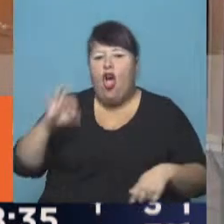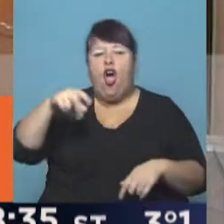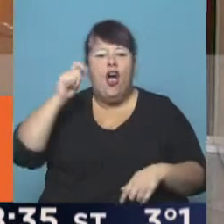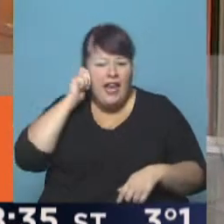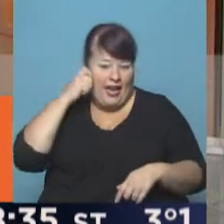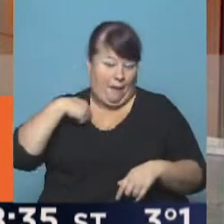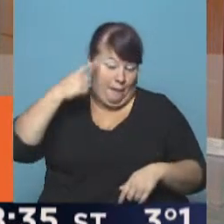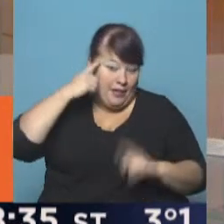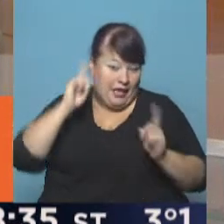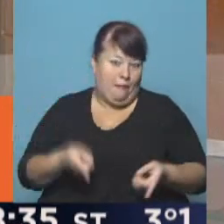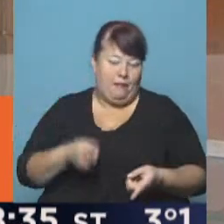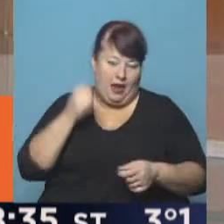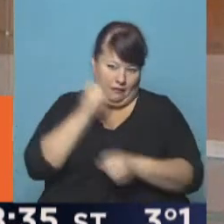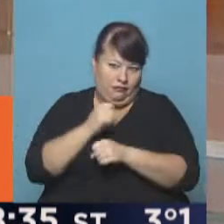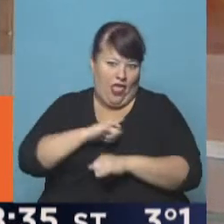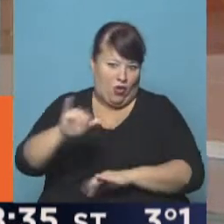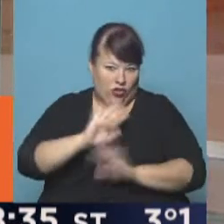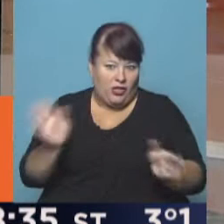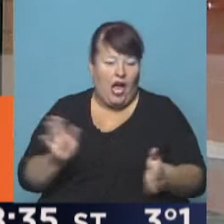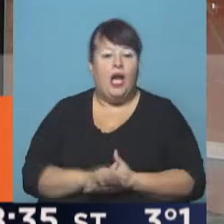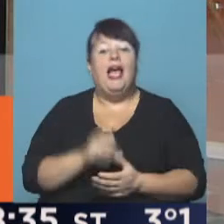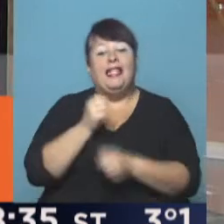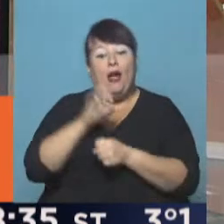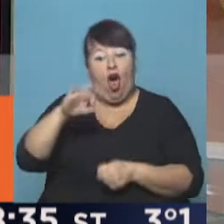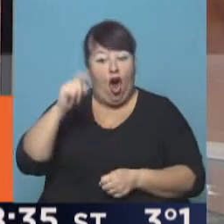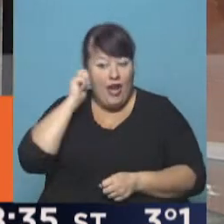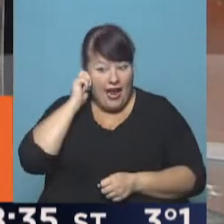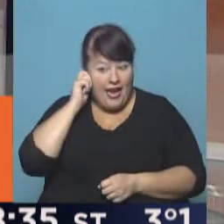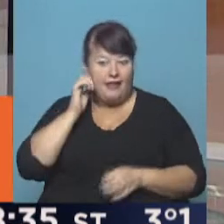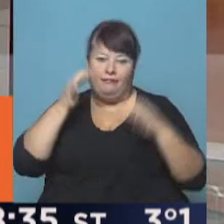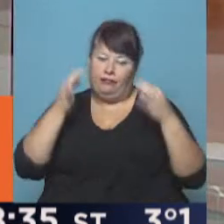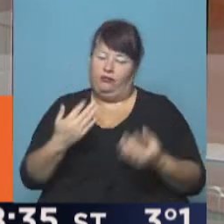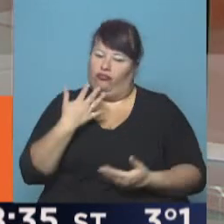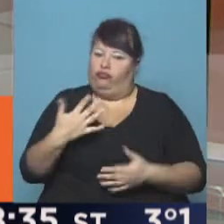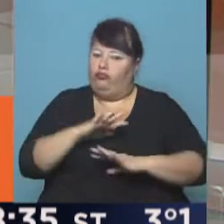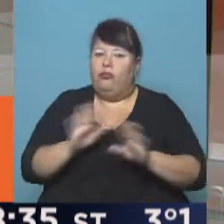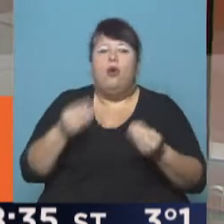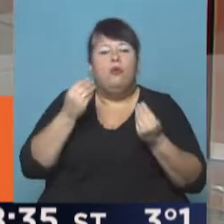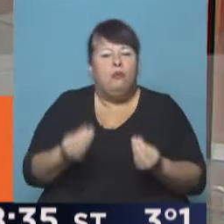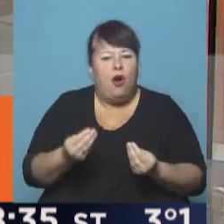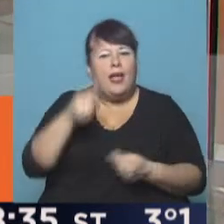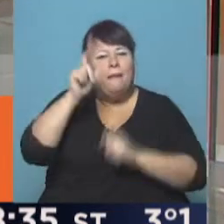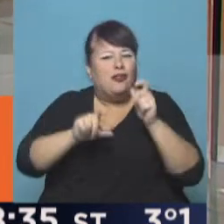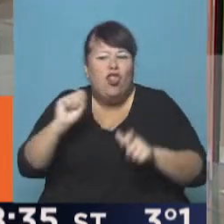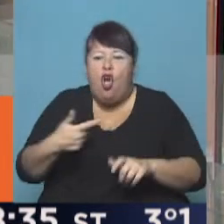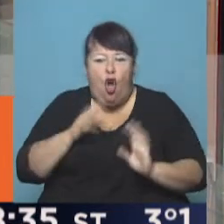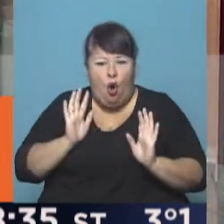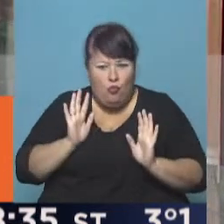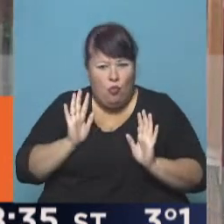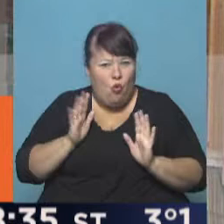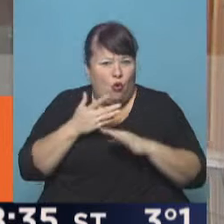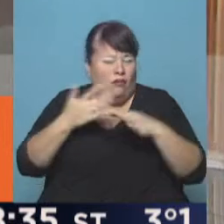imagino que lógicamente tendrá denuncias con el trabajo de la ng es realmente admirable porque además son personas comunes